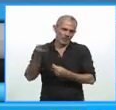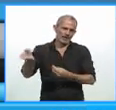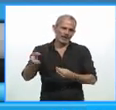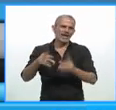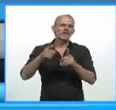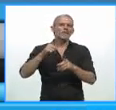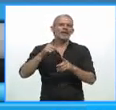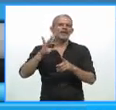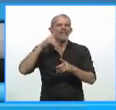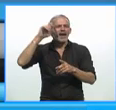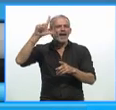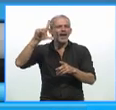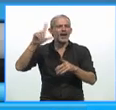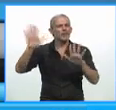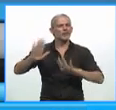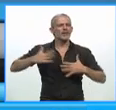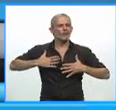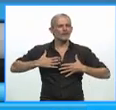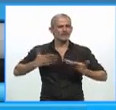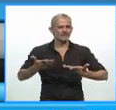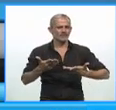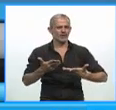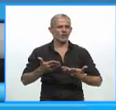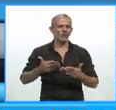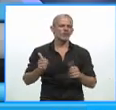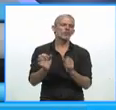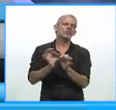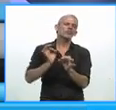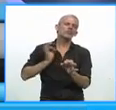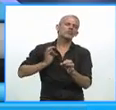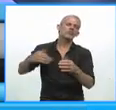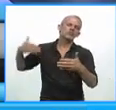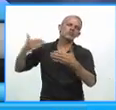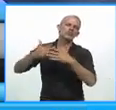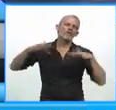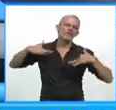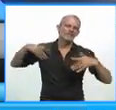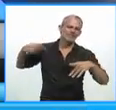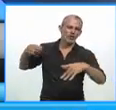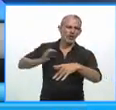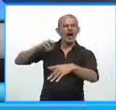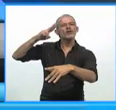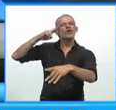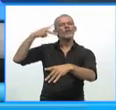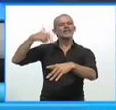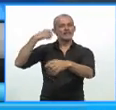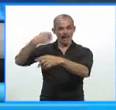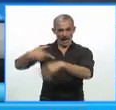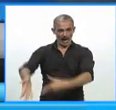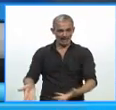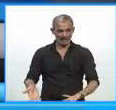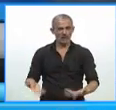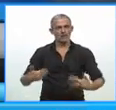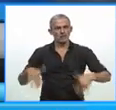con Daniel Bambicha, que es nuestro preparador físico, que fue con Camau desde el año 93, trabajamos con él. Así que no, tienen su equipo y es importante